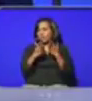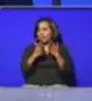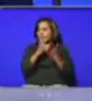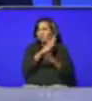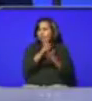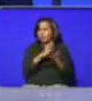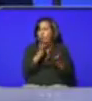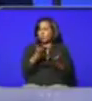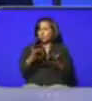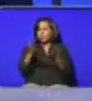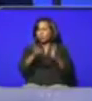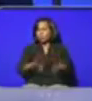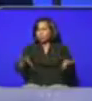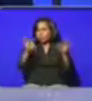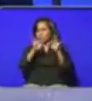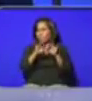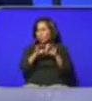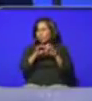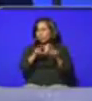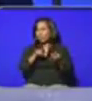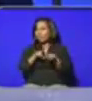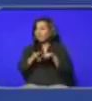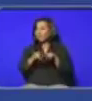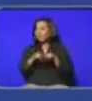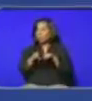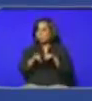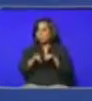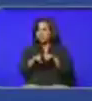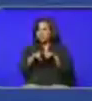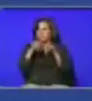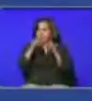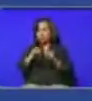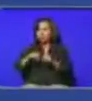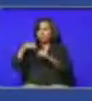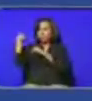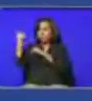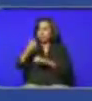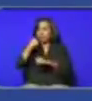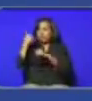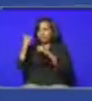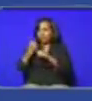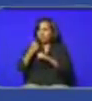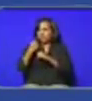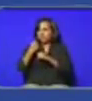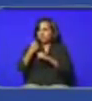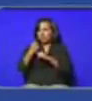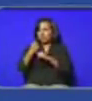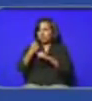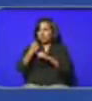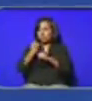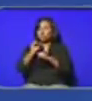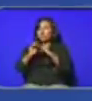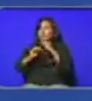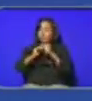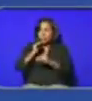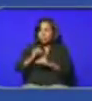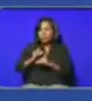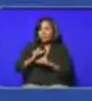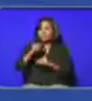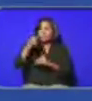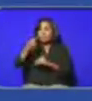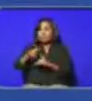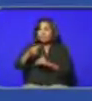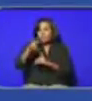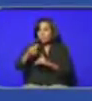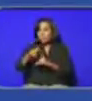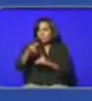los currículos. Si bien las competencias blandas se van a fortalecer a través del día a día dentro de los programas del ICSE, hay algunos